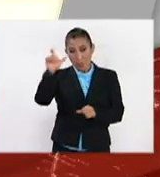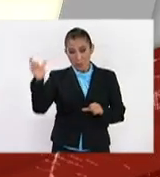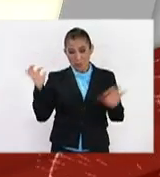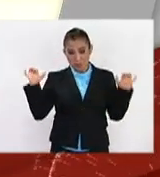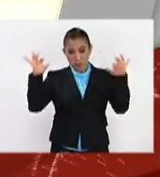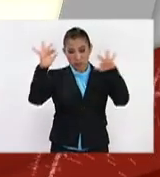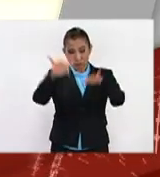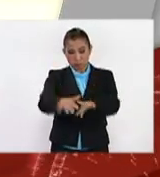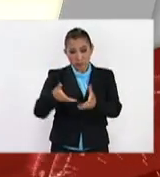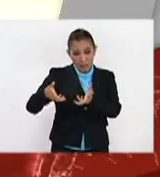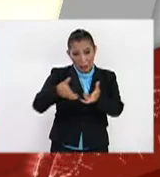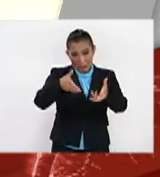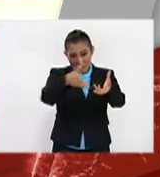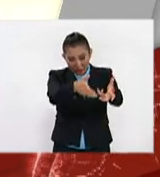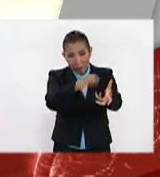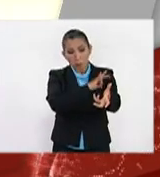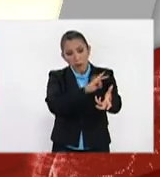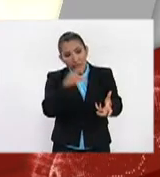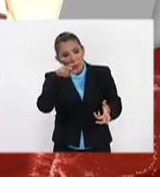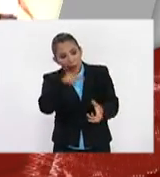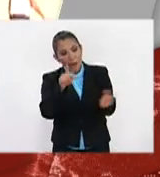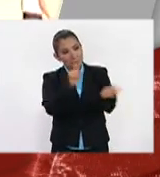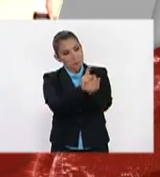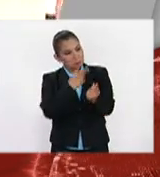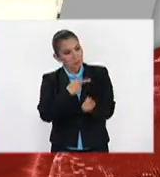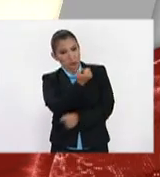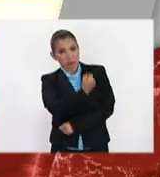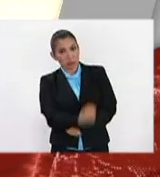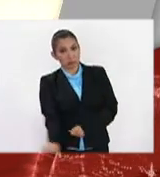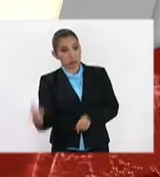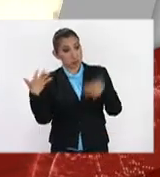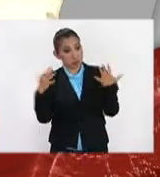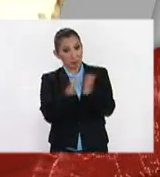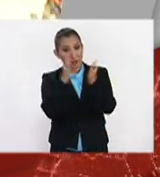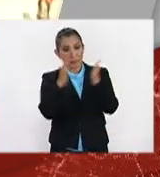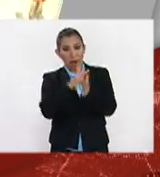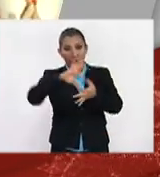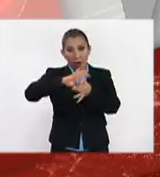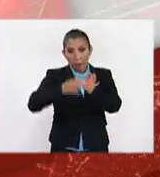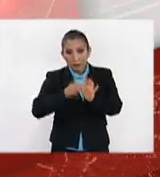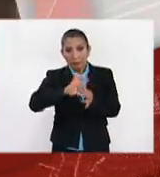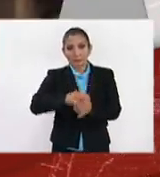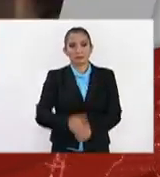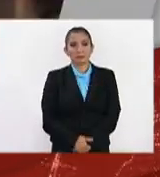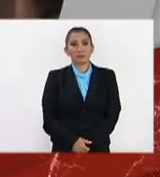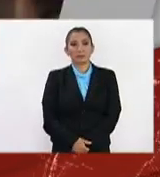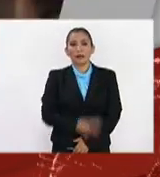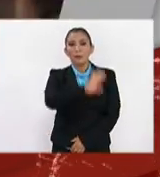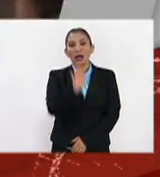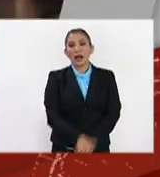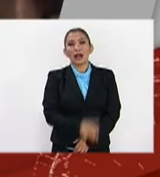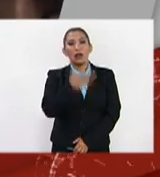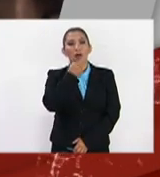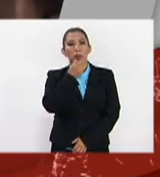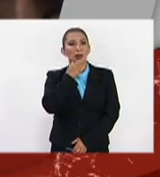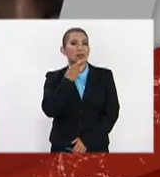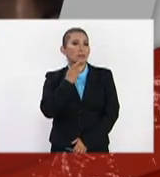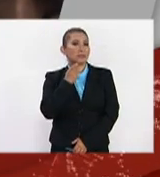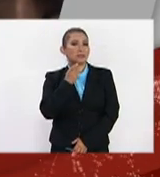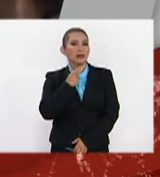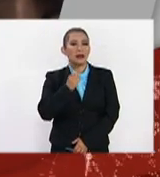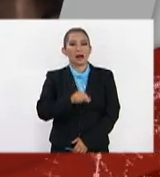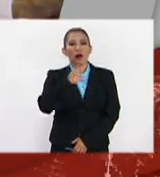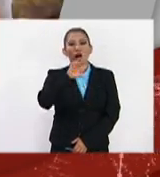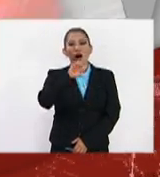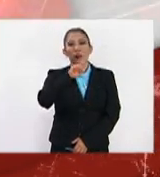evento de ruta puedes encontrarte con atletas que han participado en Juegos Olímpicos. Fallece el diplomático Gonzalo